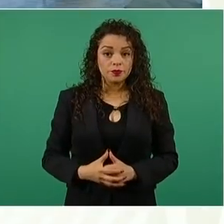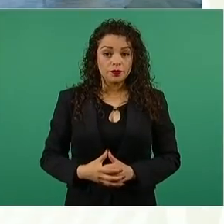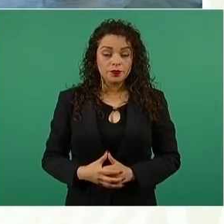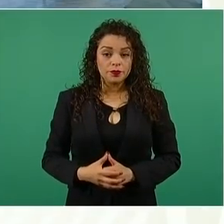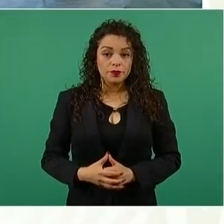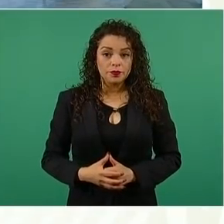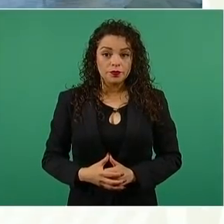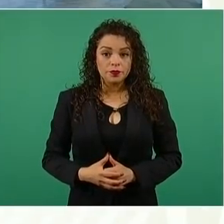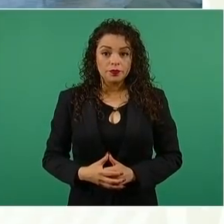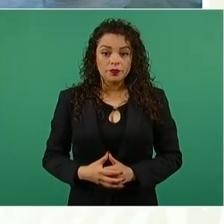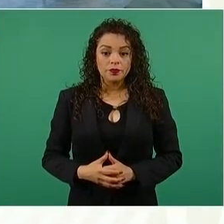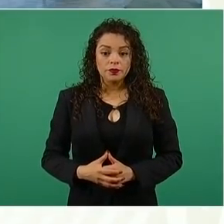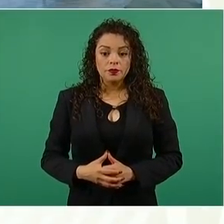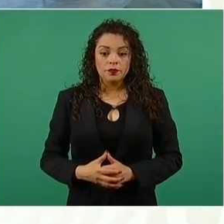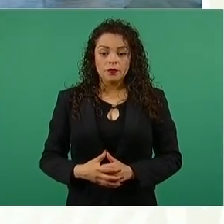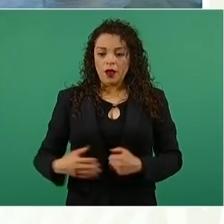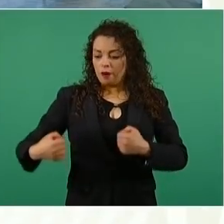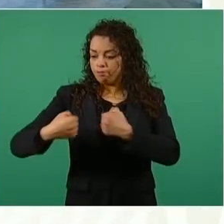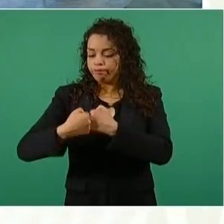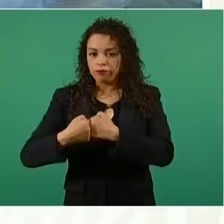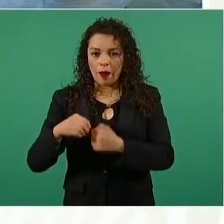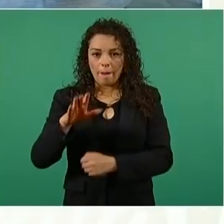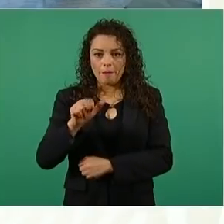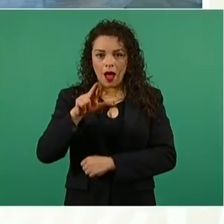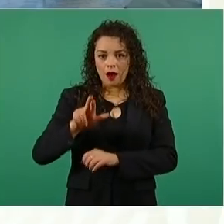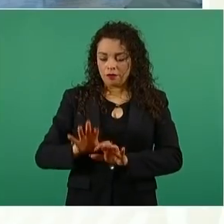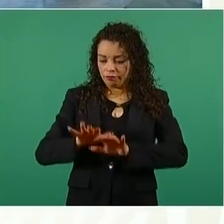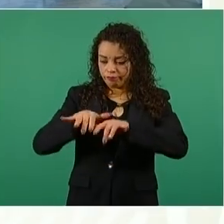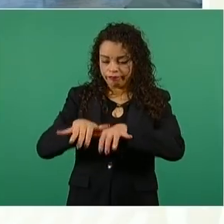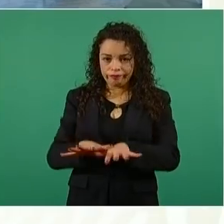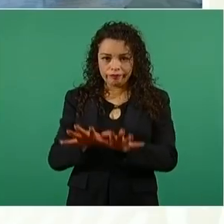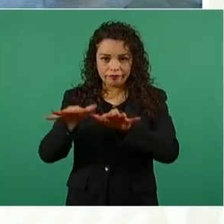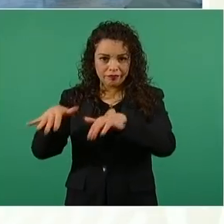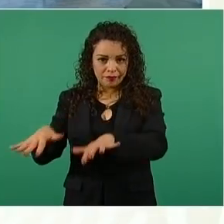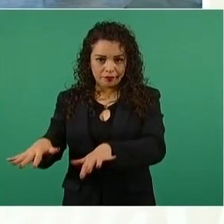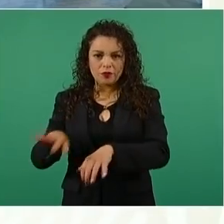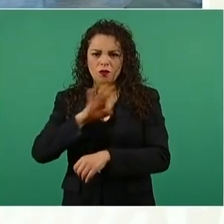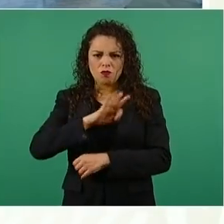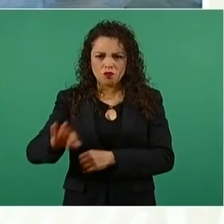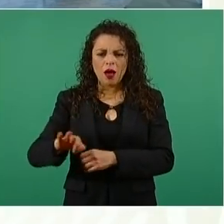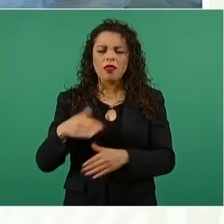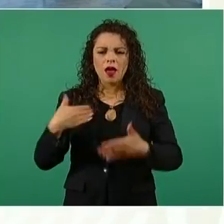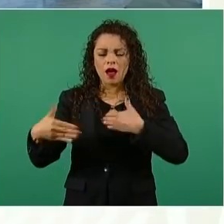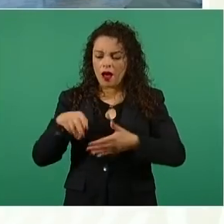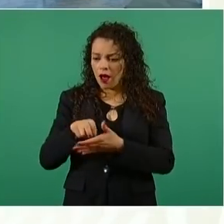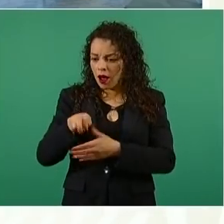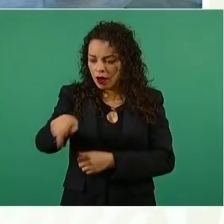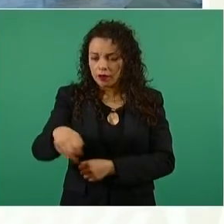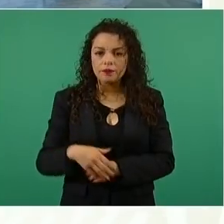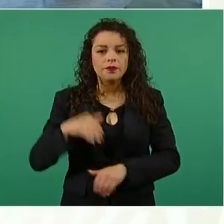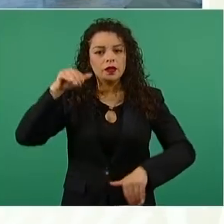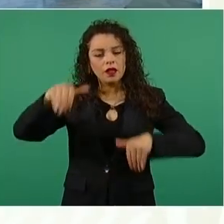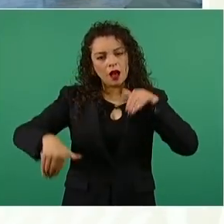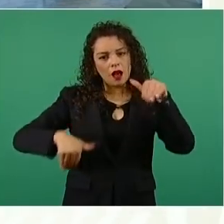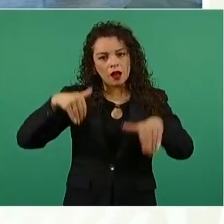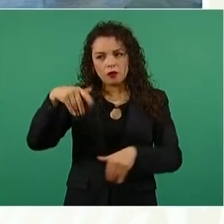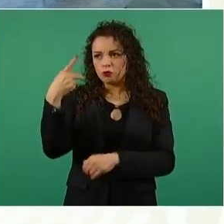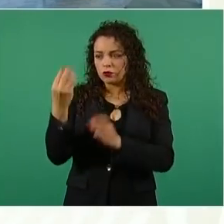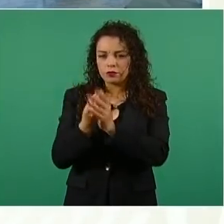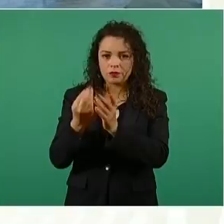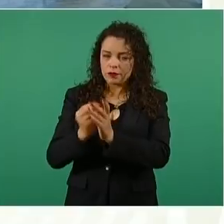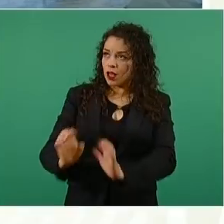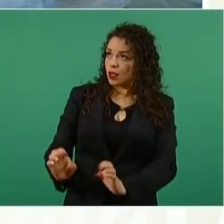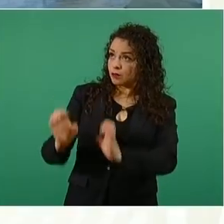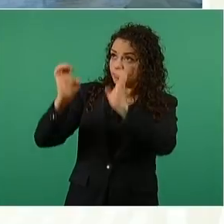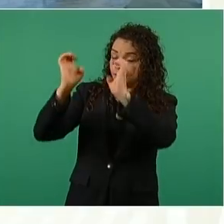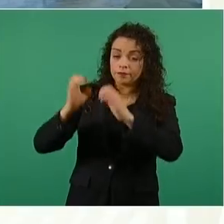Está junto al mar, tiene entrada al mar de manera directa, alberca de condominio y